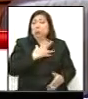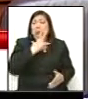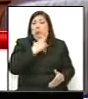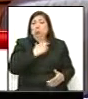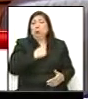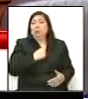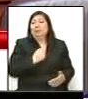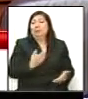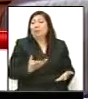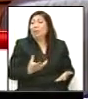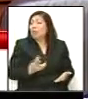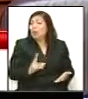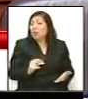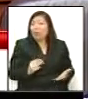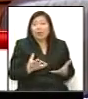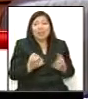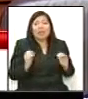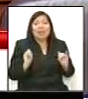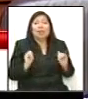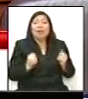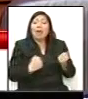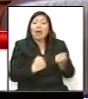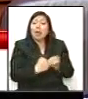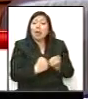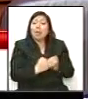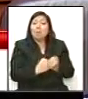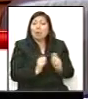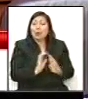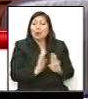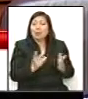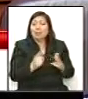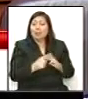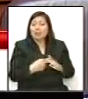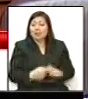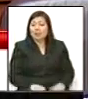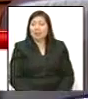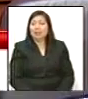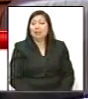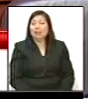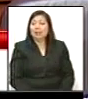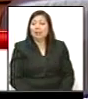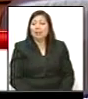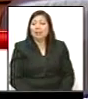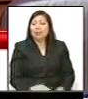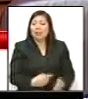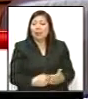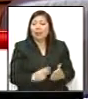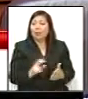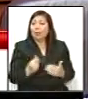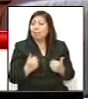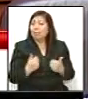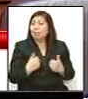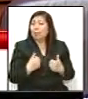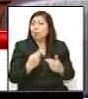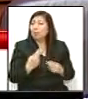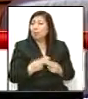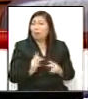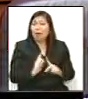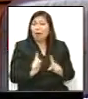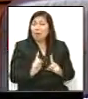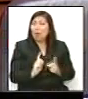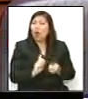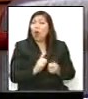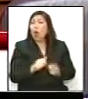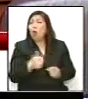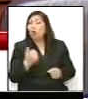mezquindad no quisieron apoyar o no apoyan esta iniciativa, considerando que no debería llevar su nombre sino